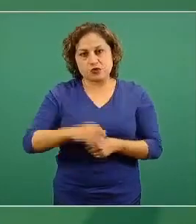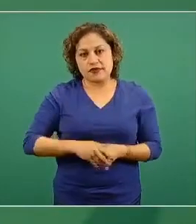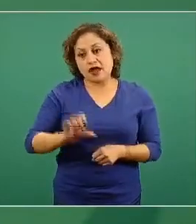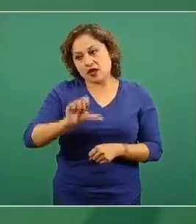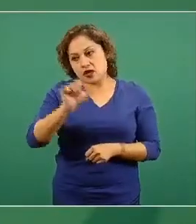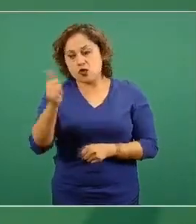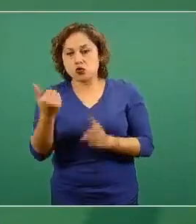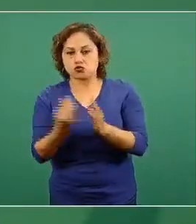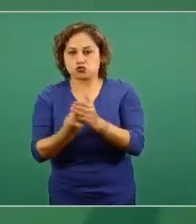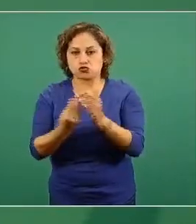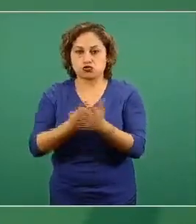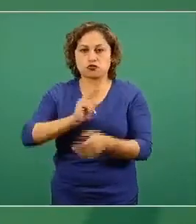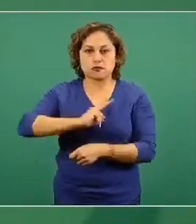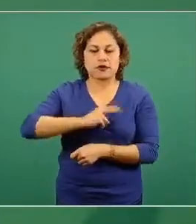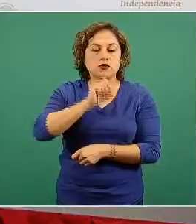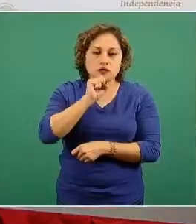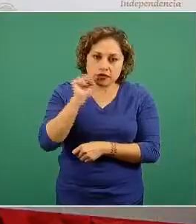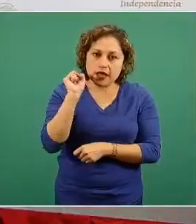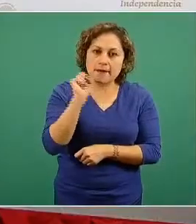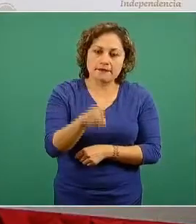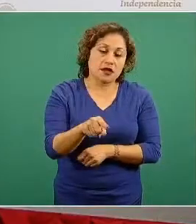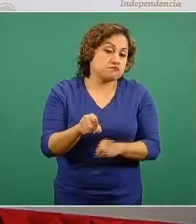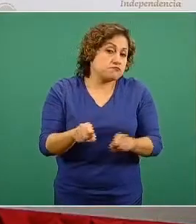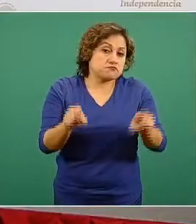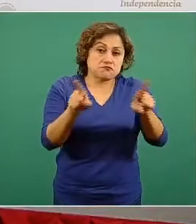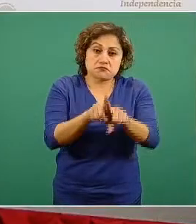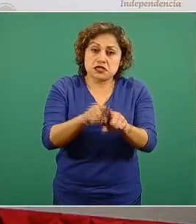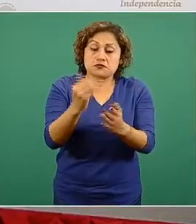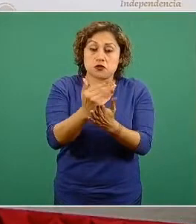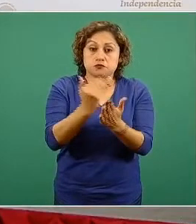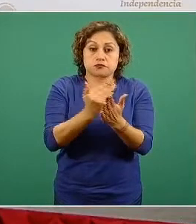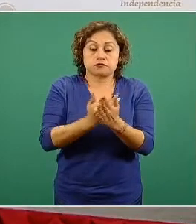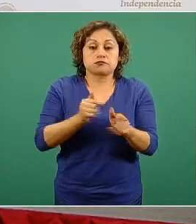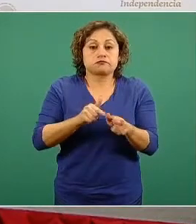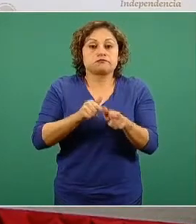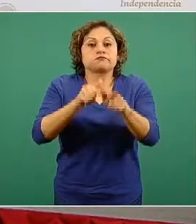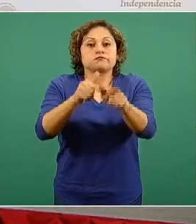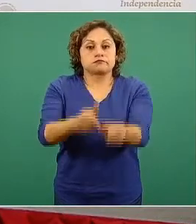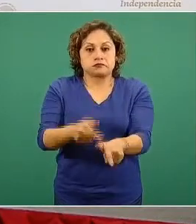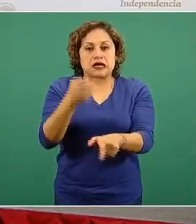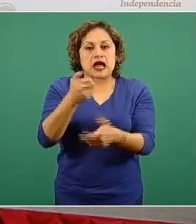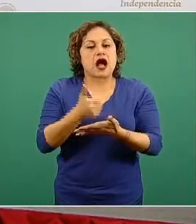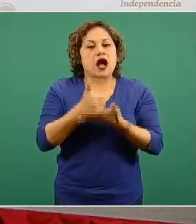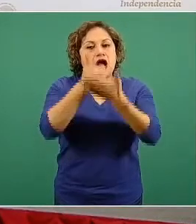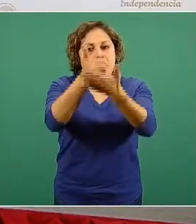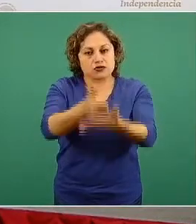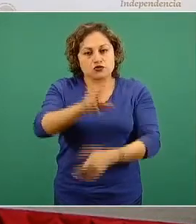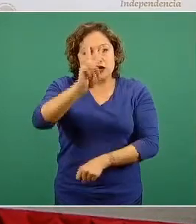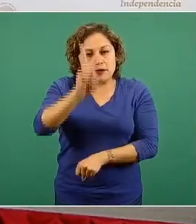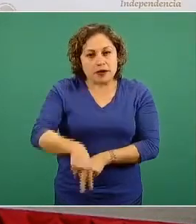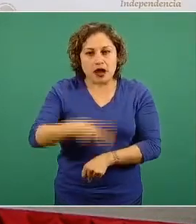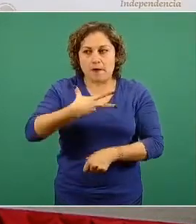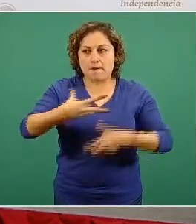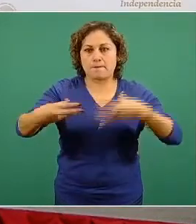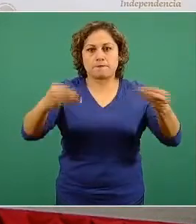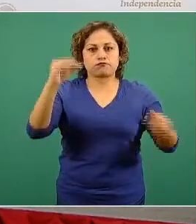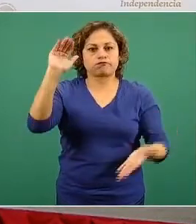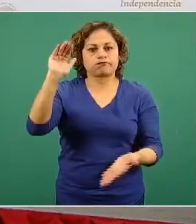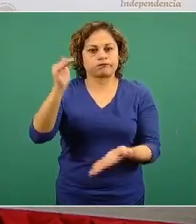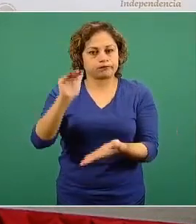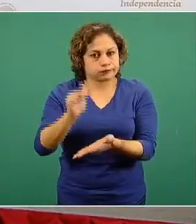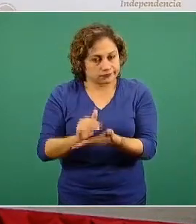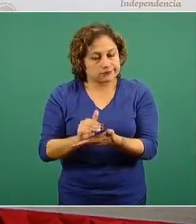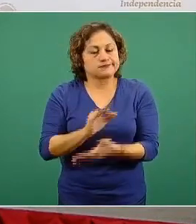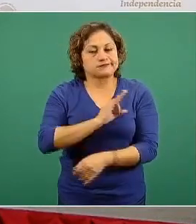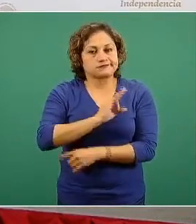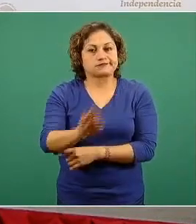siendo vigentes y son las que realmente van a contribuir a poder disminuir los contagios independientemente de la